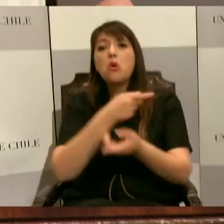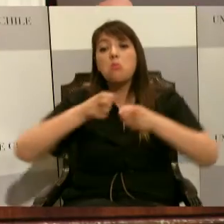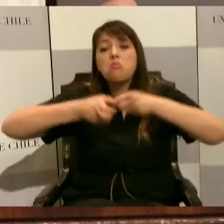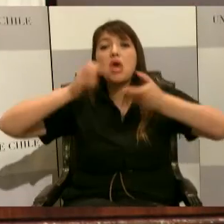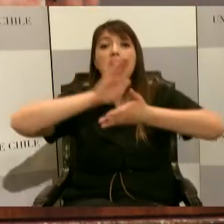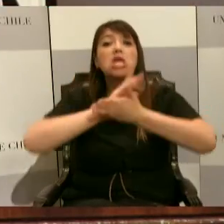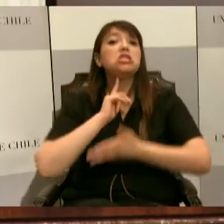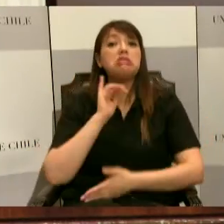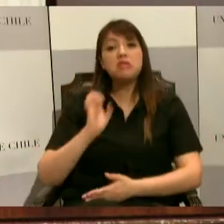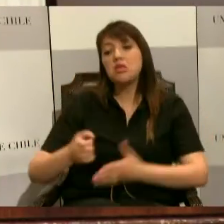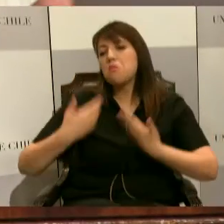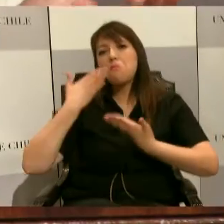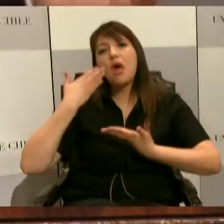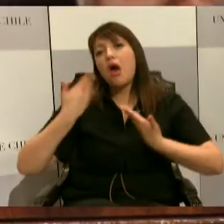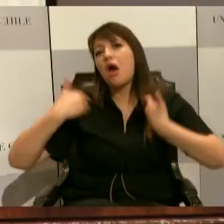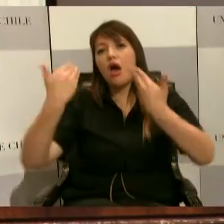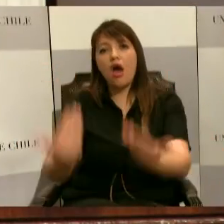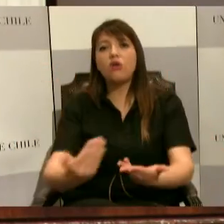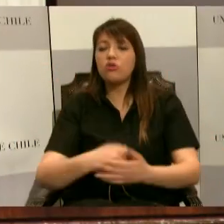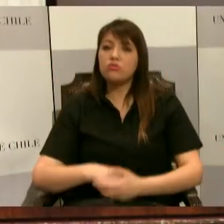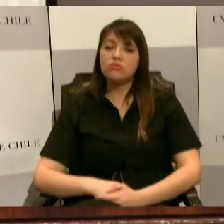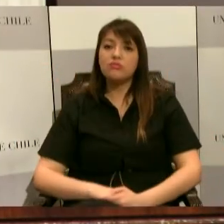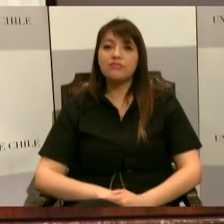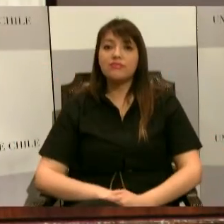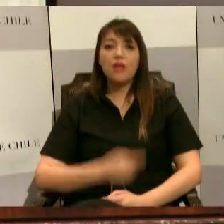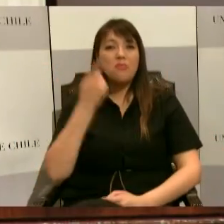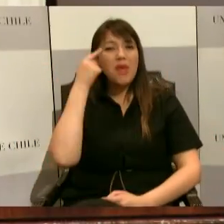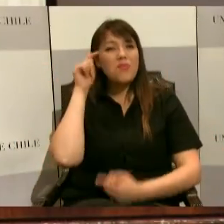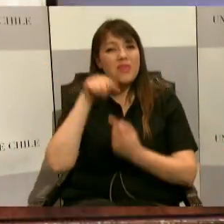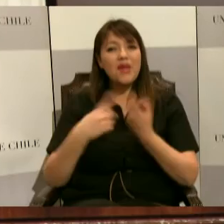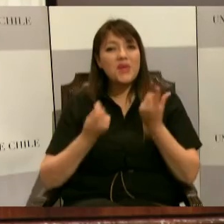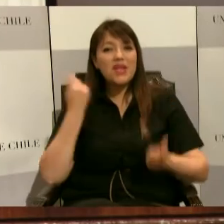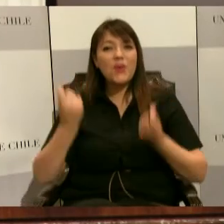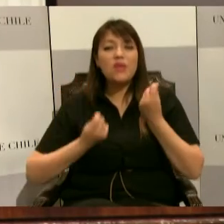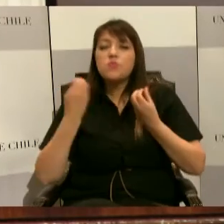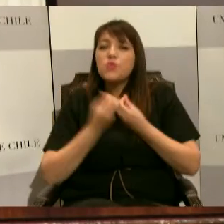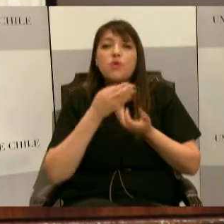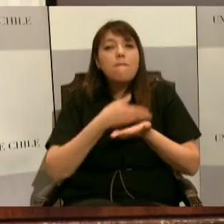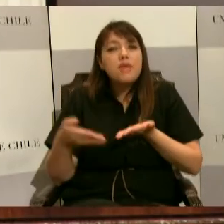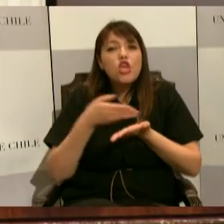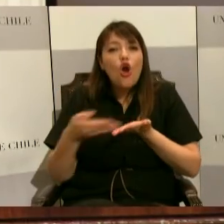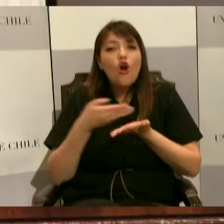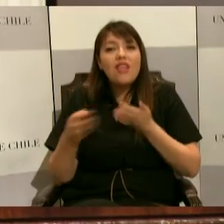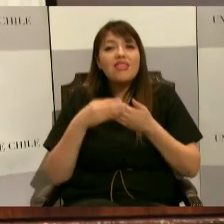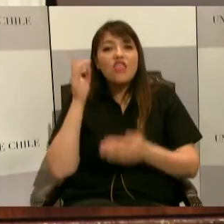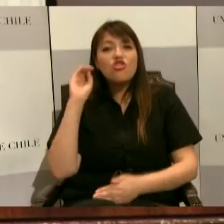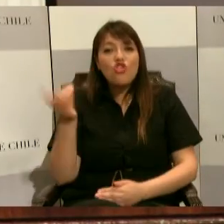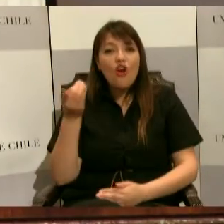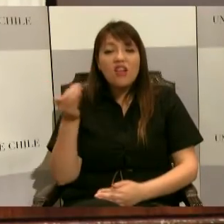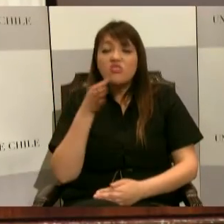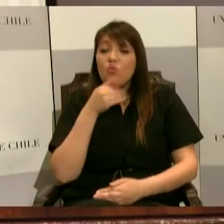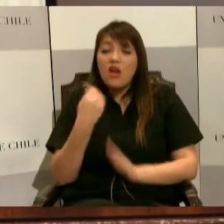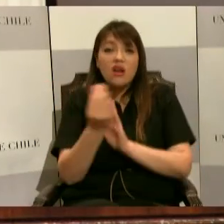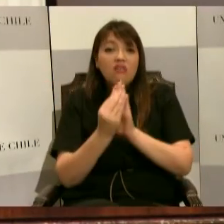Son palabras del Contralor. La respuesta es no, sentenció. Pretender que ante un negocio de miles de millones de dólares, sin requisitos de